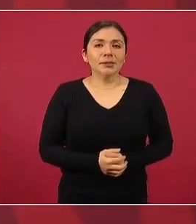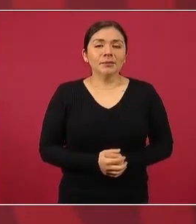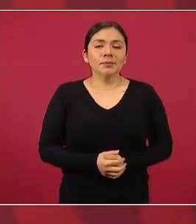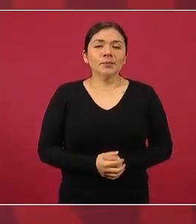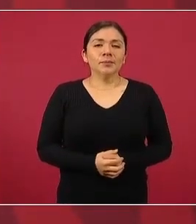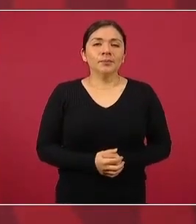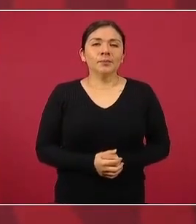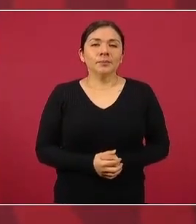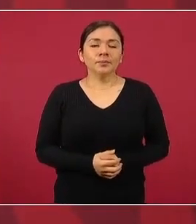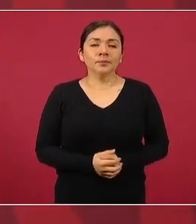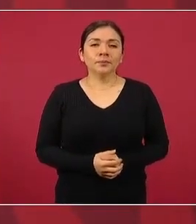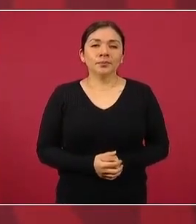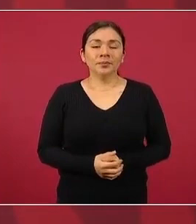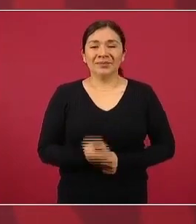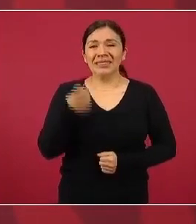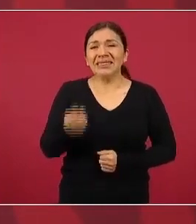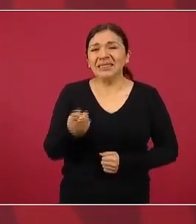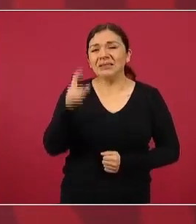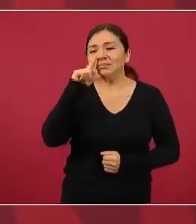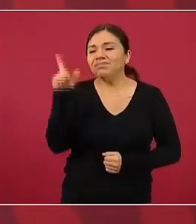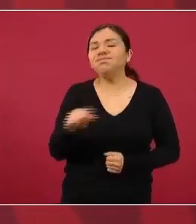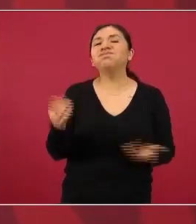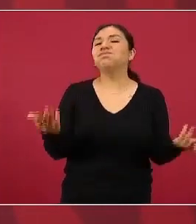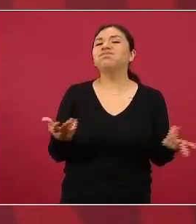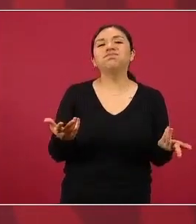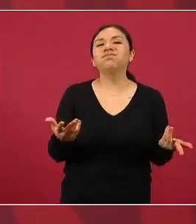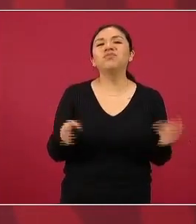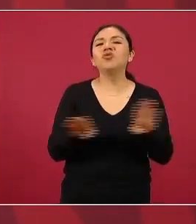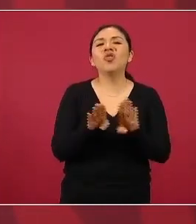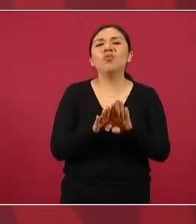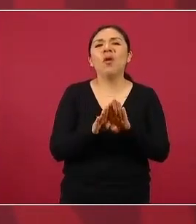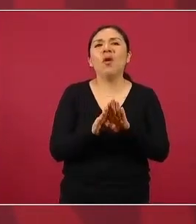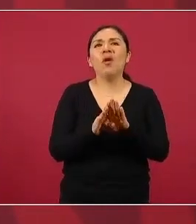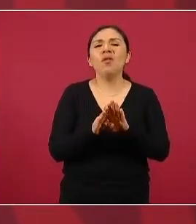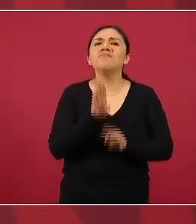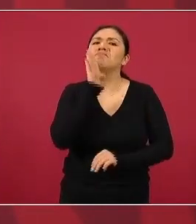Entonces esto produjo desequilibrios